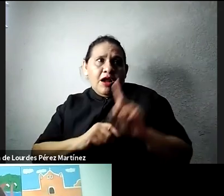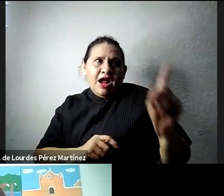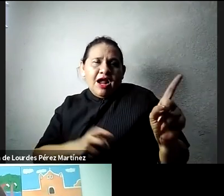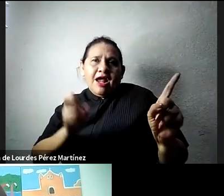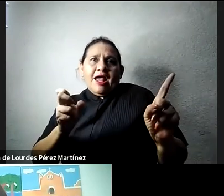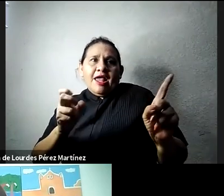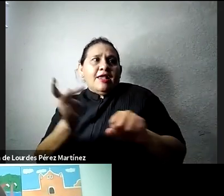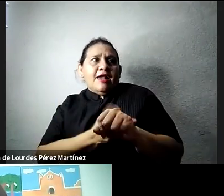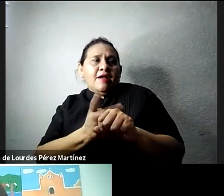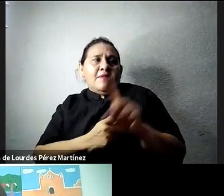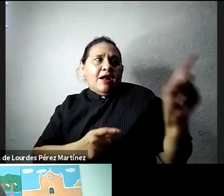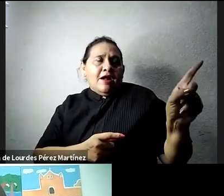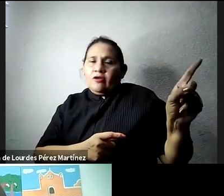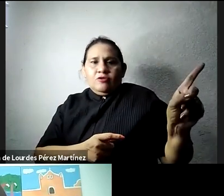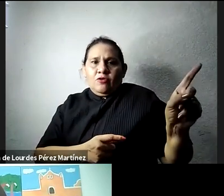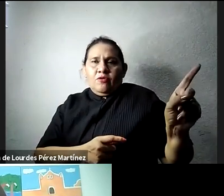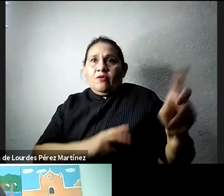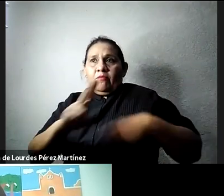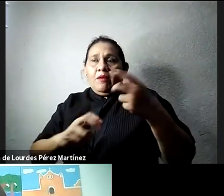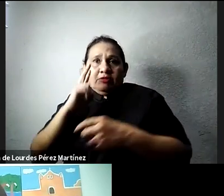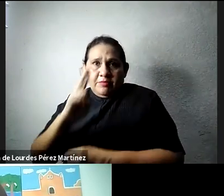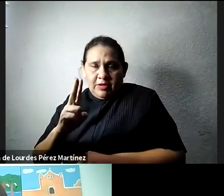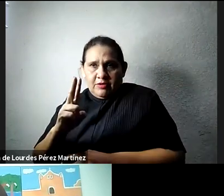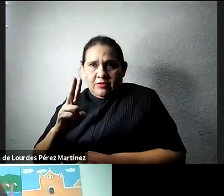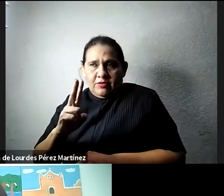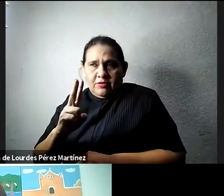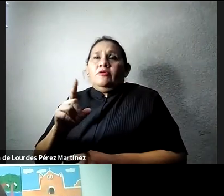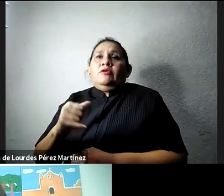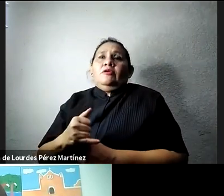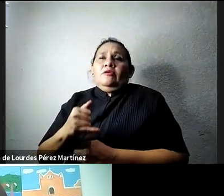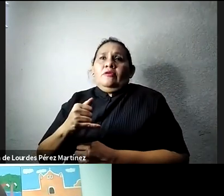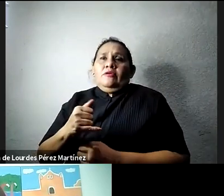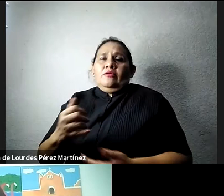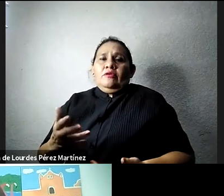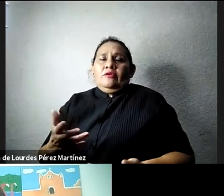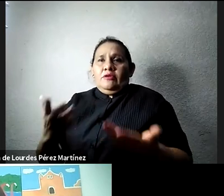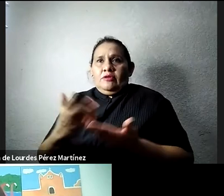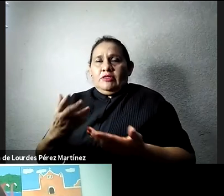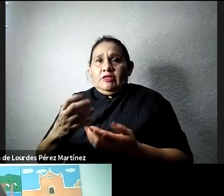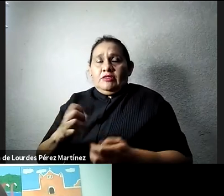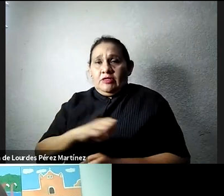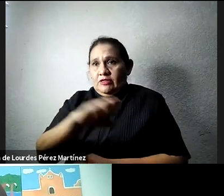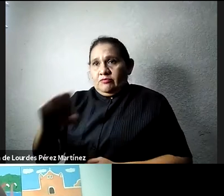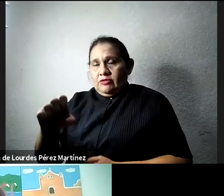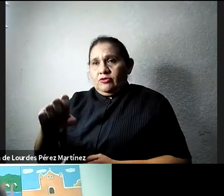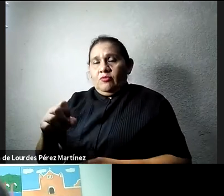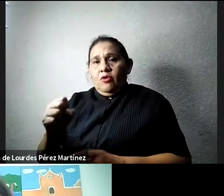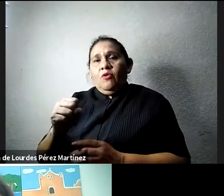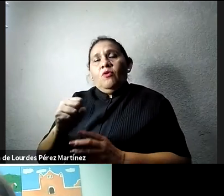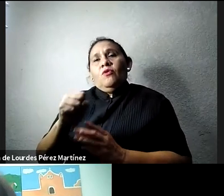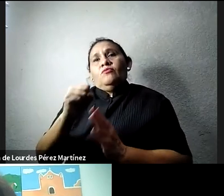cruce peatonal, no. Vamos a verlo y abordar el espacio público como un sistema.